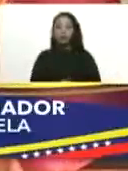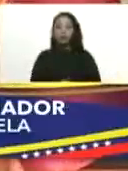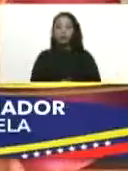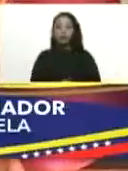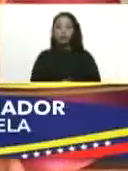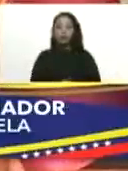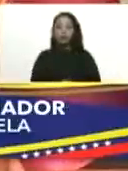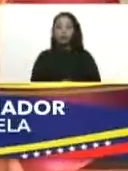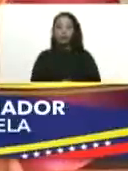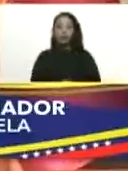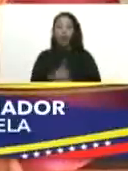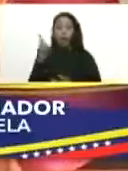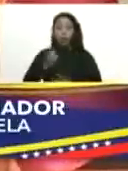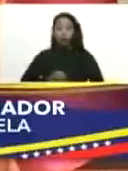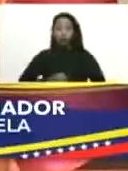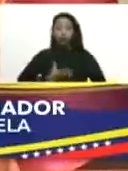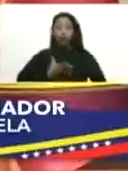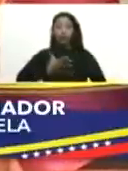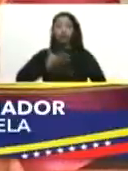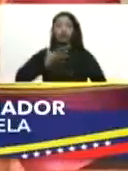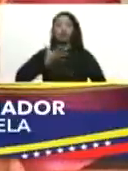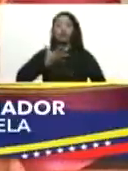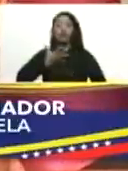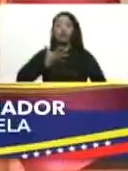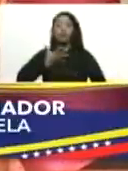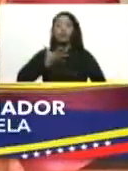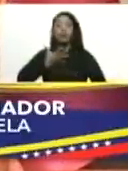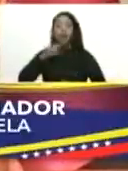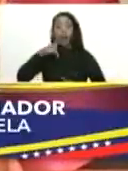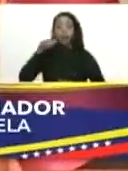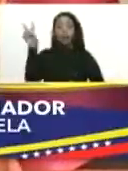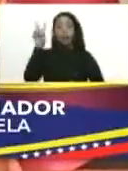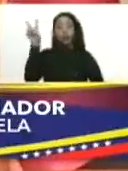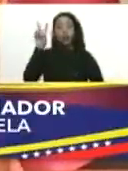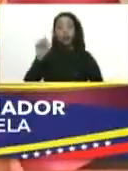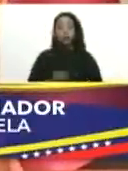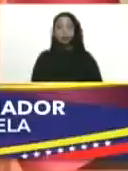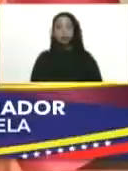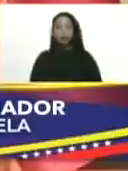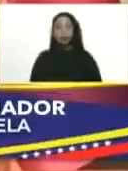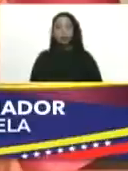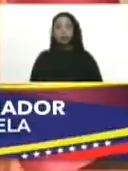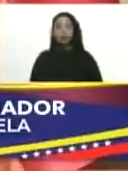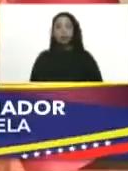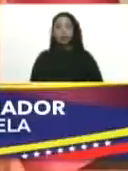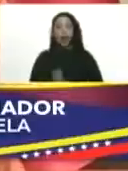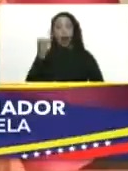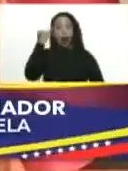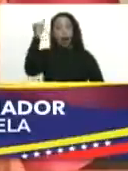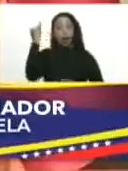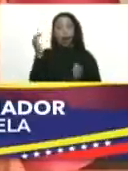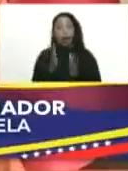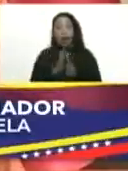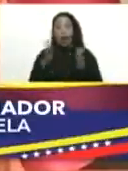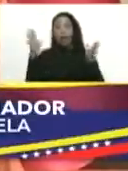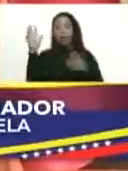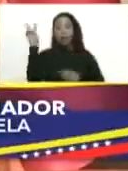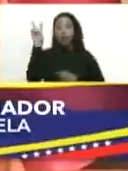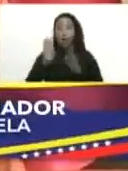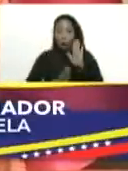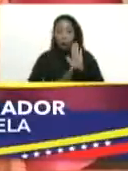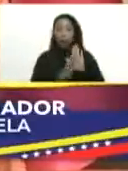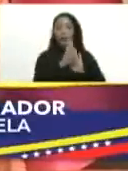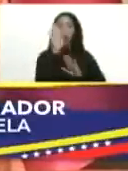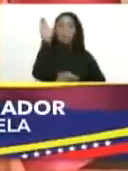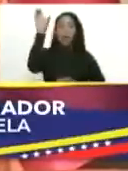a la idea del renacimiento nacional de Venezuela, a la idea de la grandeza de la